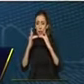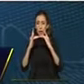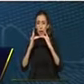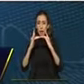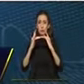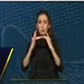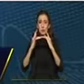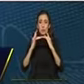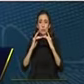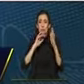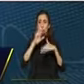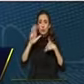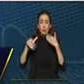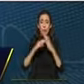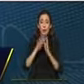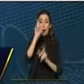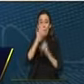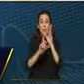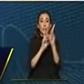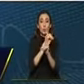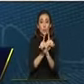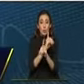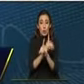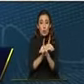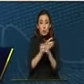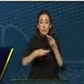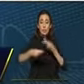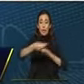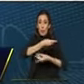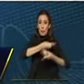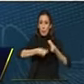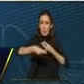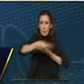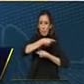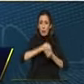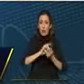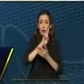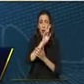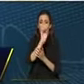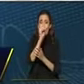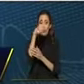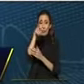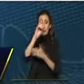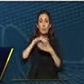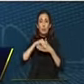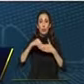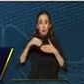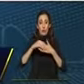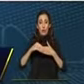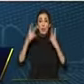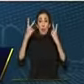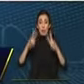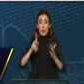cojines antiescaras a personas con discapacidad, con una inversión que rebasa los $20 millones. Pero